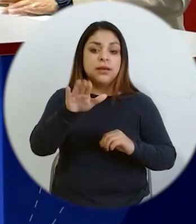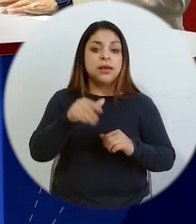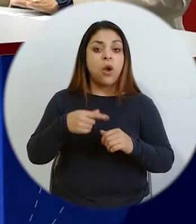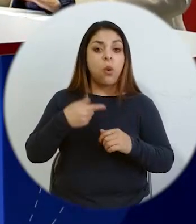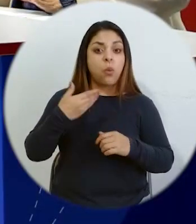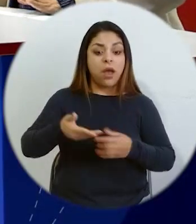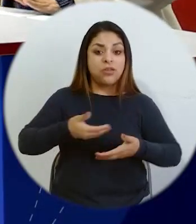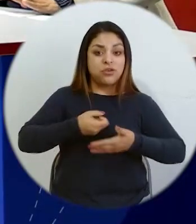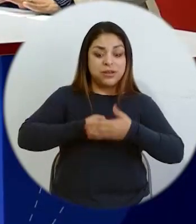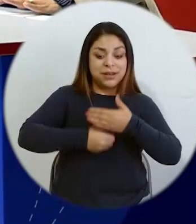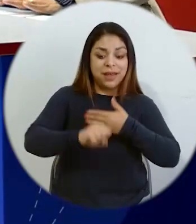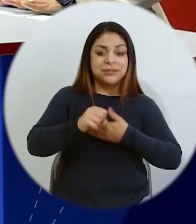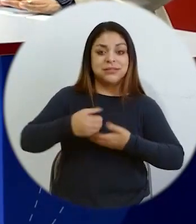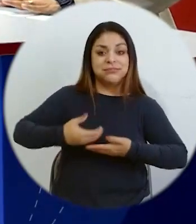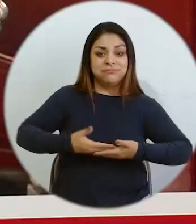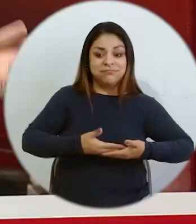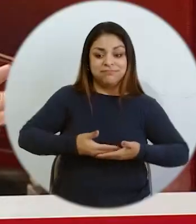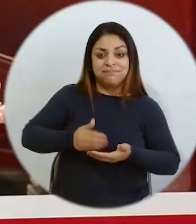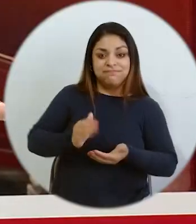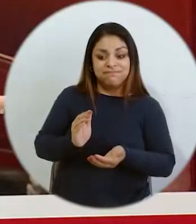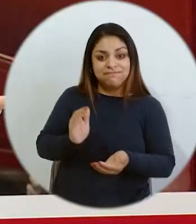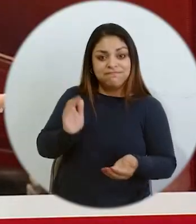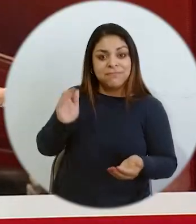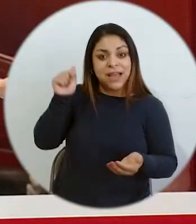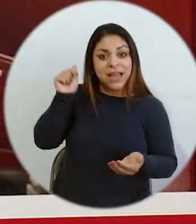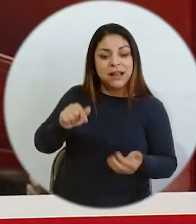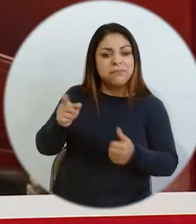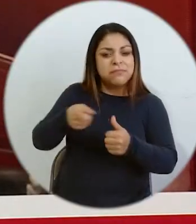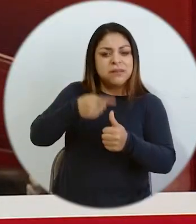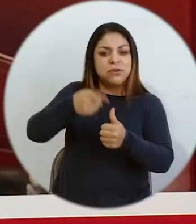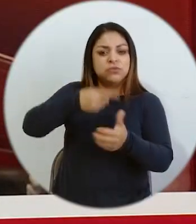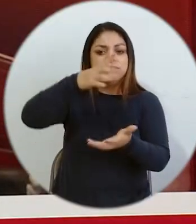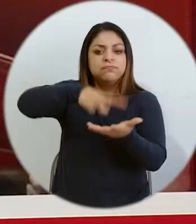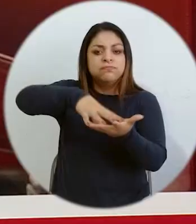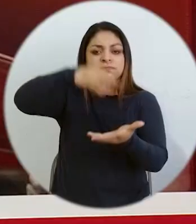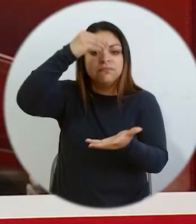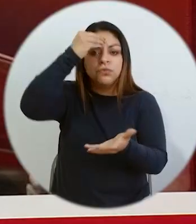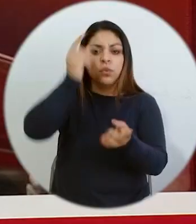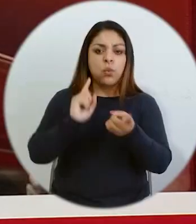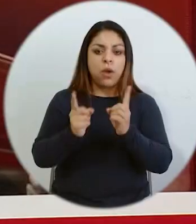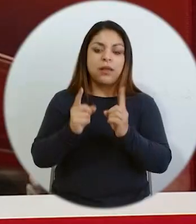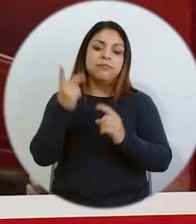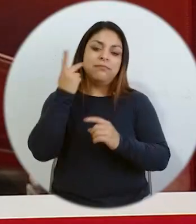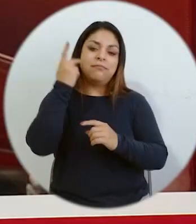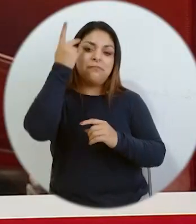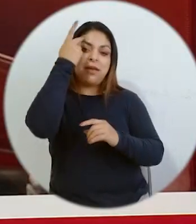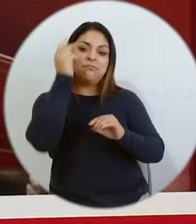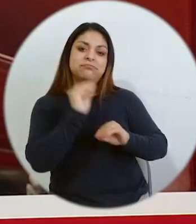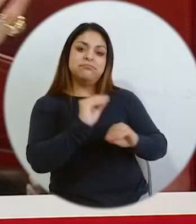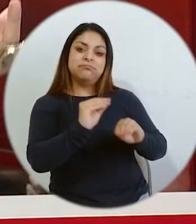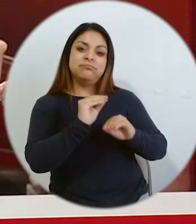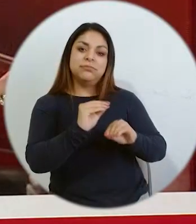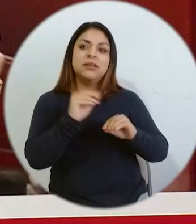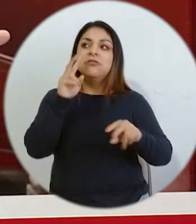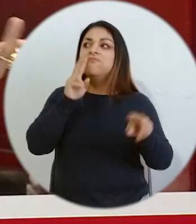De hecho, al nacimiento del niño, los primeros aprendizajes vienen de los padres, de lo que